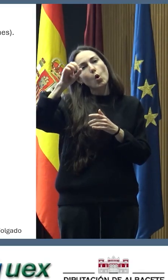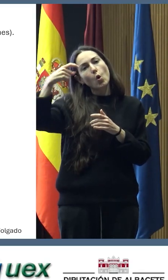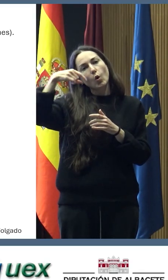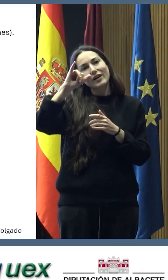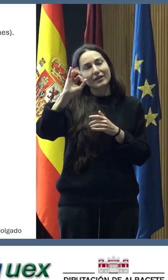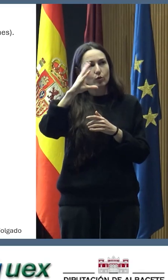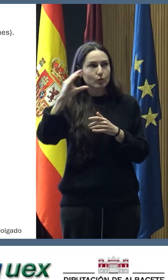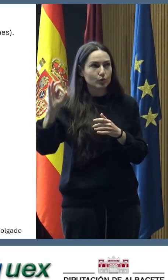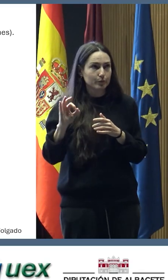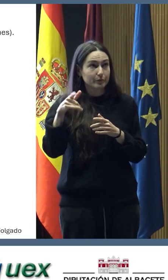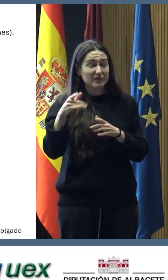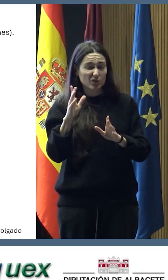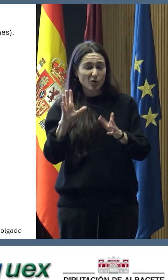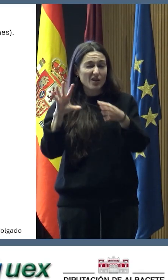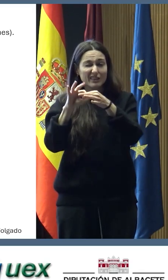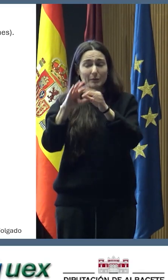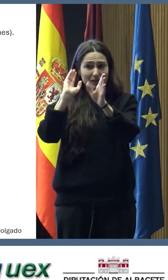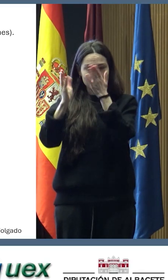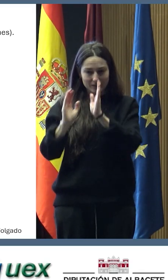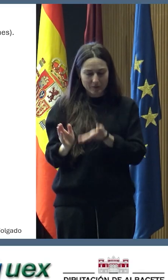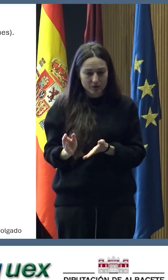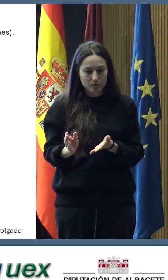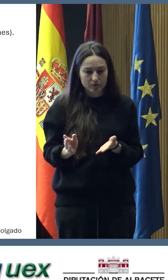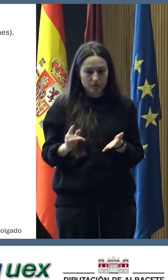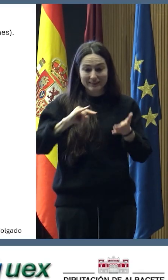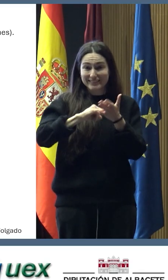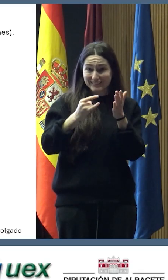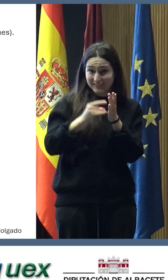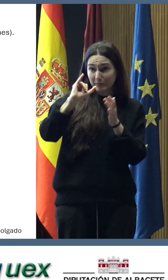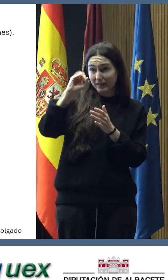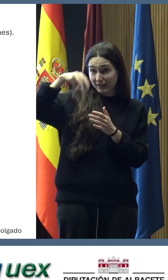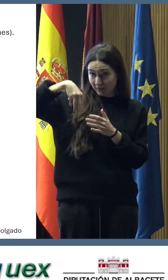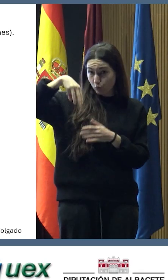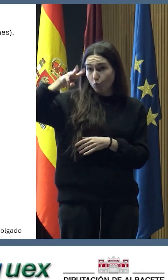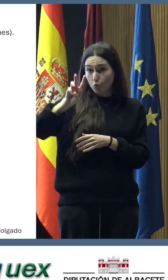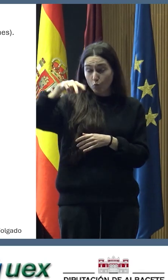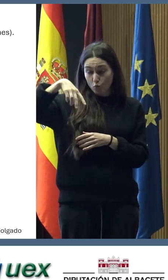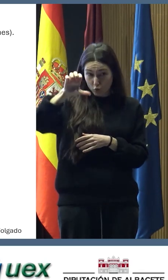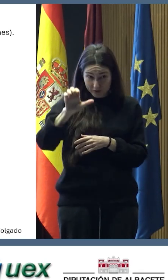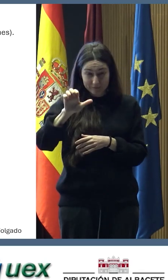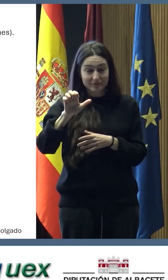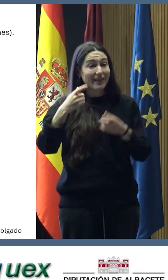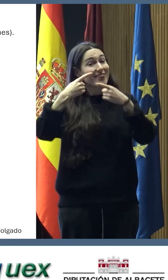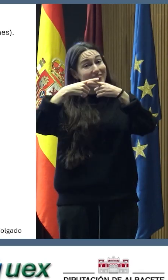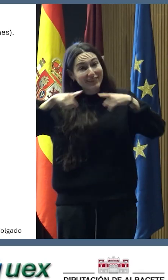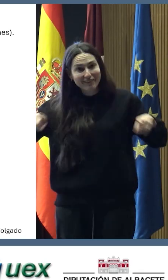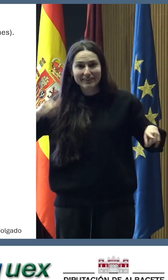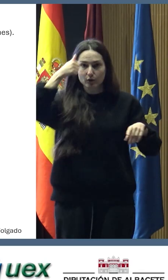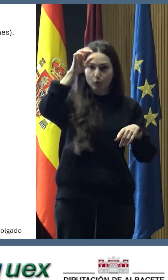farmacología, o sea, el tratamiento, pues el sistema inmune también es diferente,